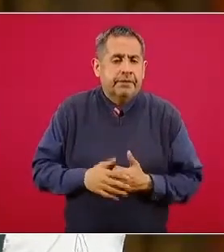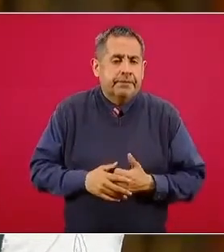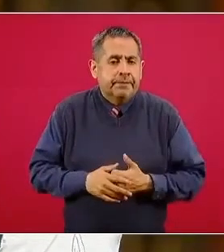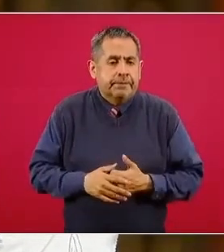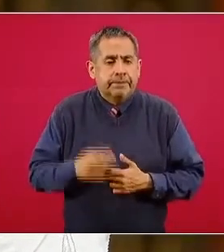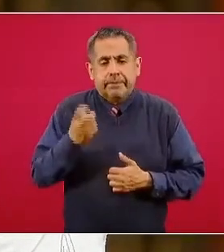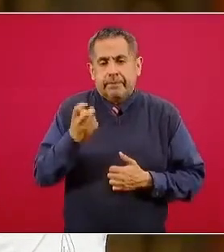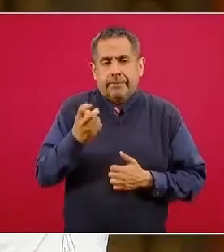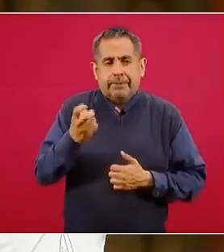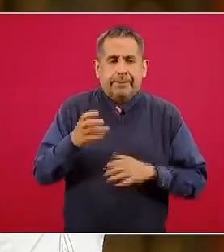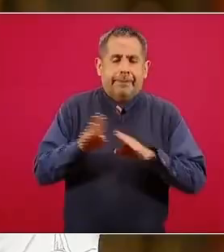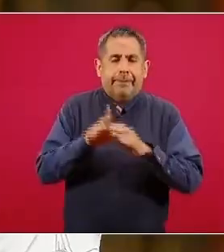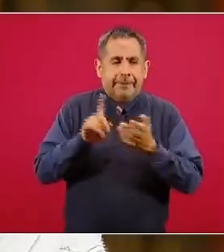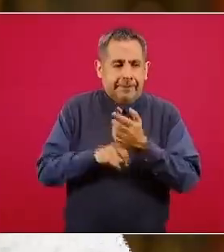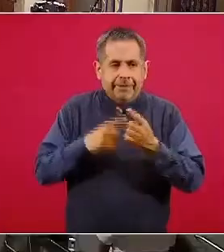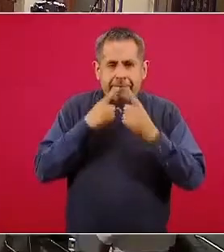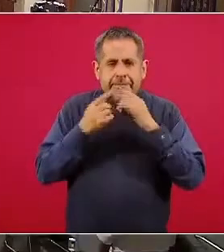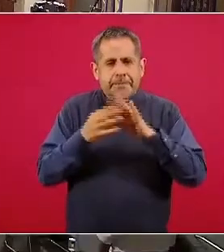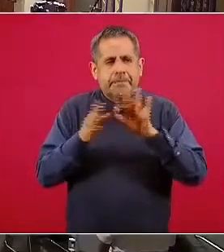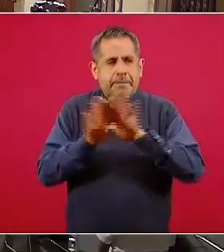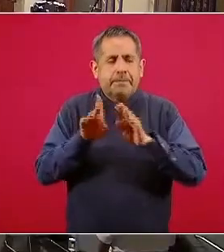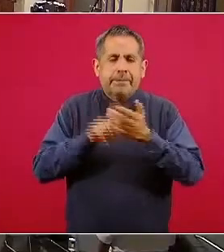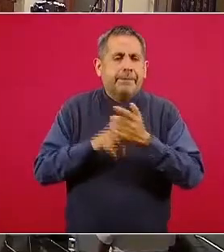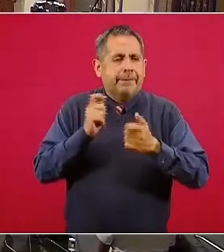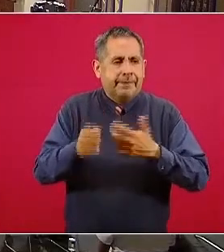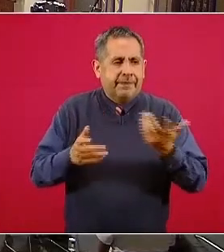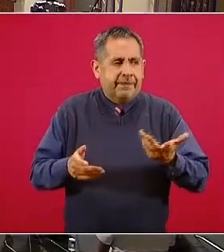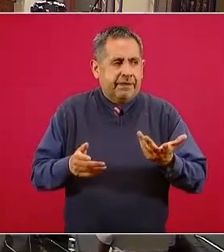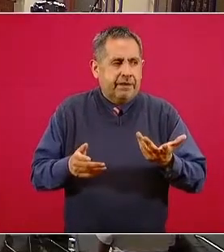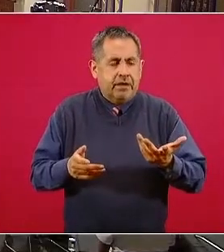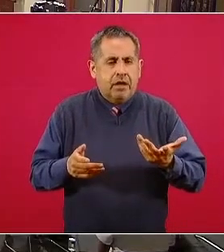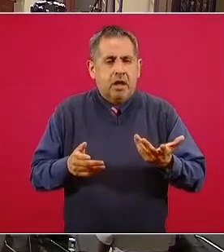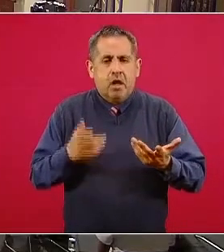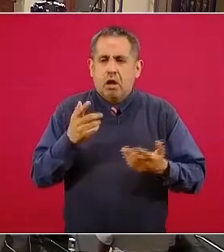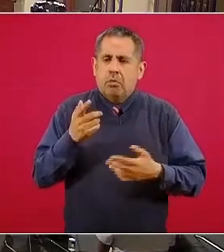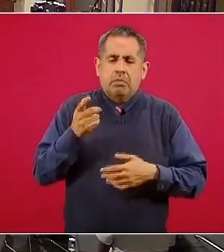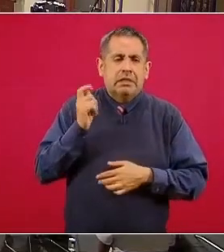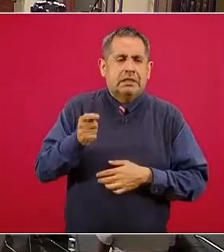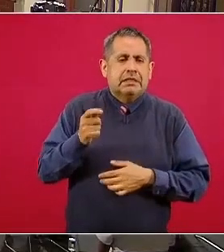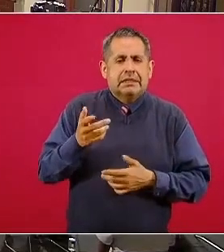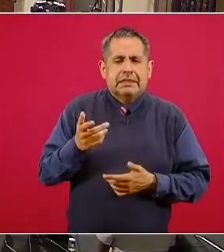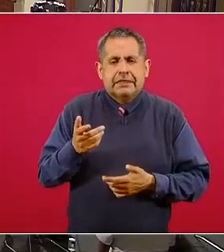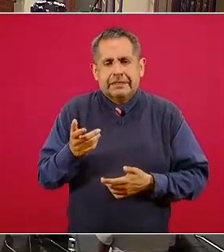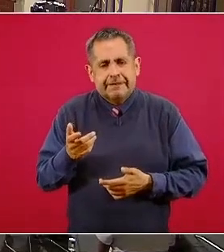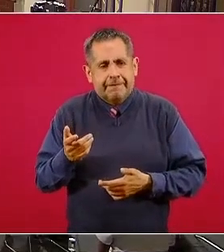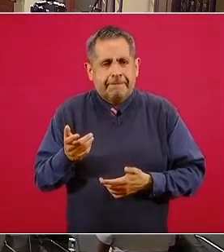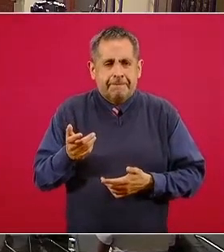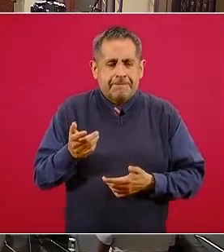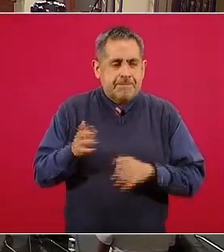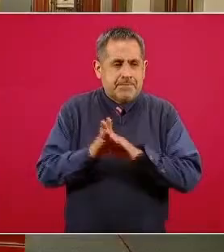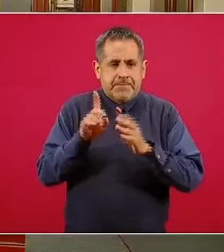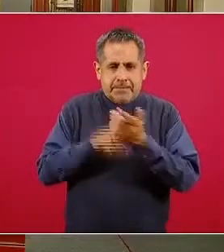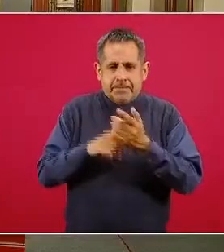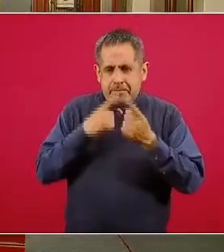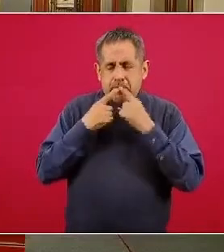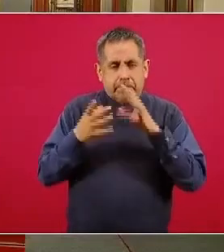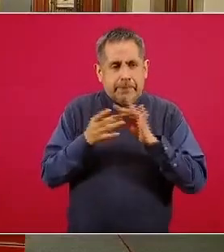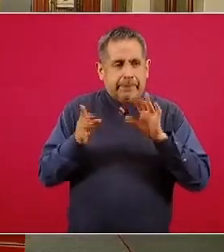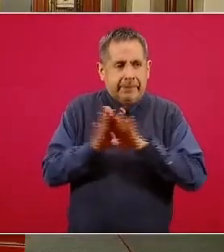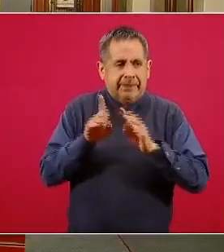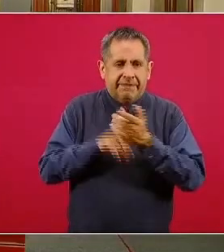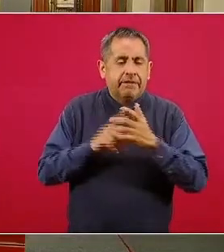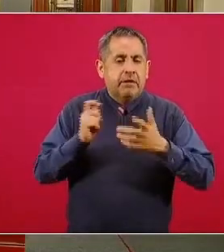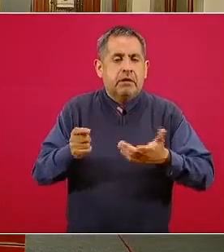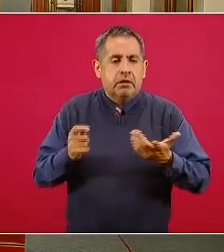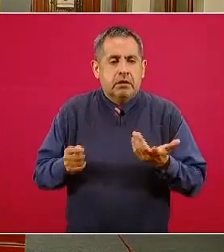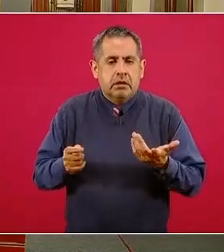Entonces, cada manifestación, como usted menciona, no sé si una vez por semana pero hay que verlo porque cada una de